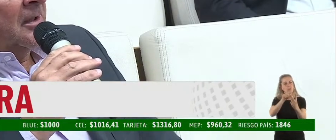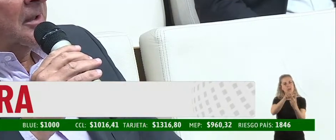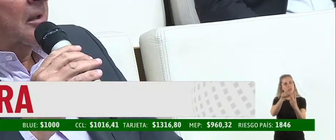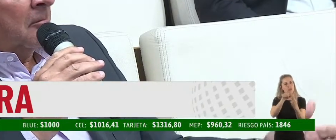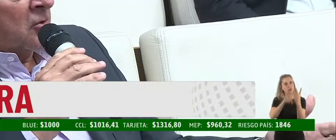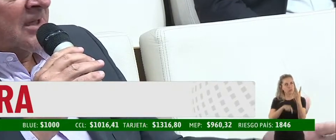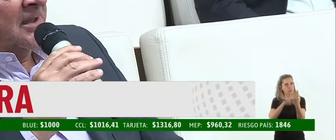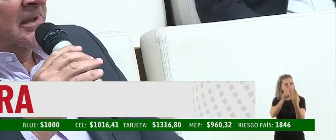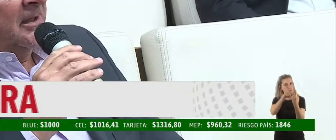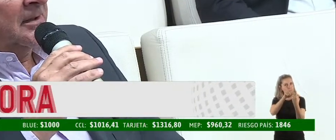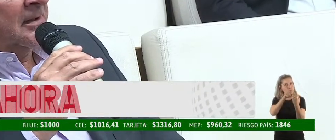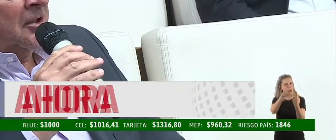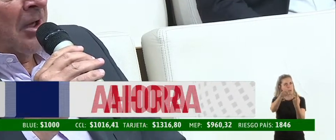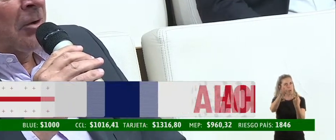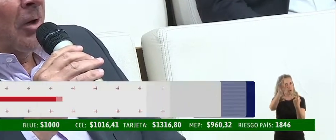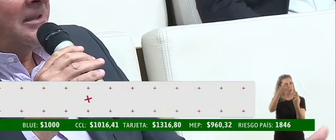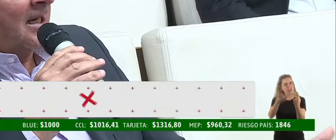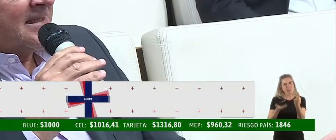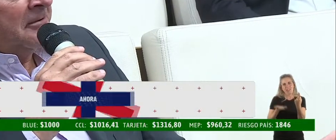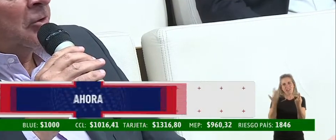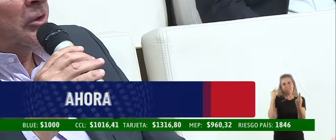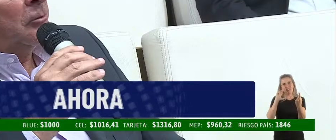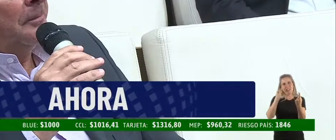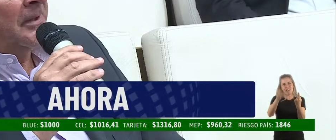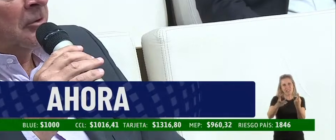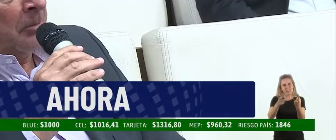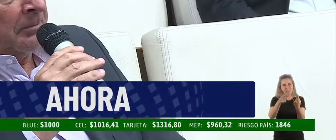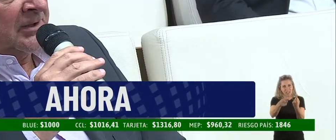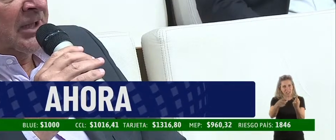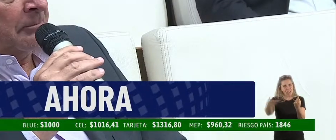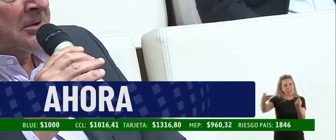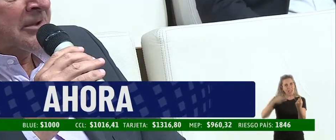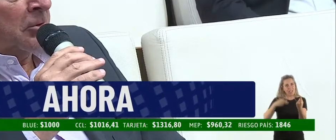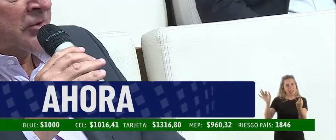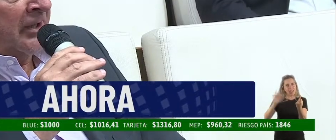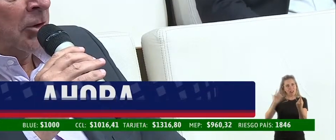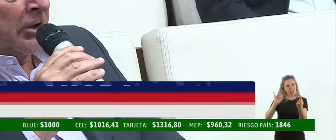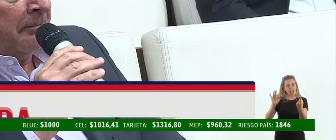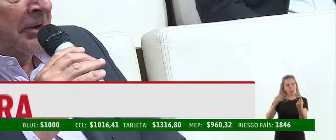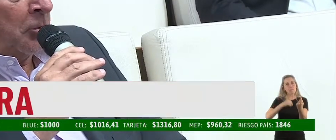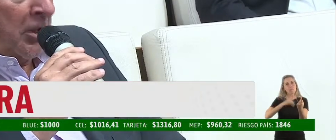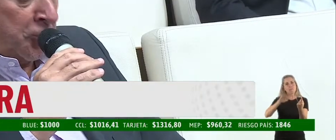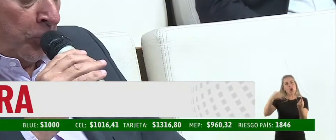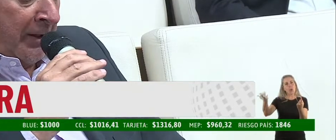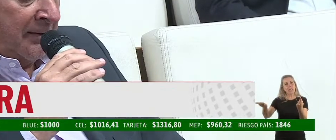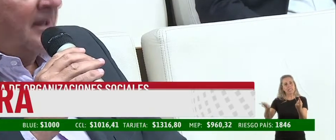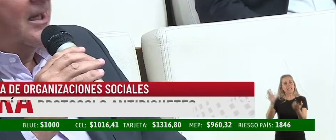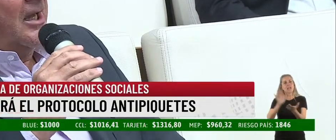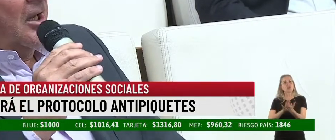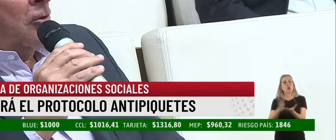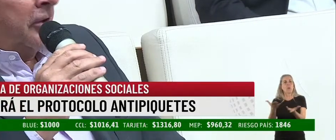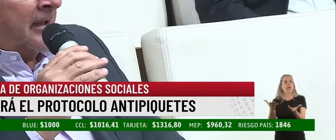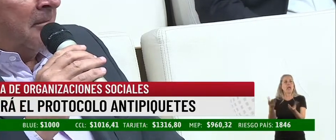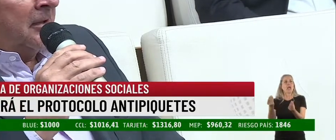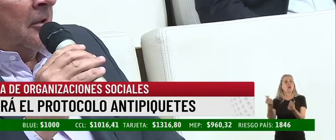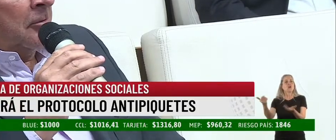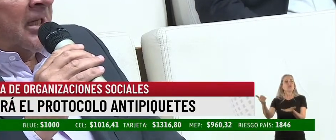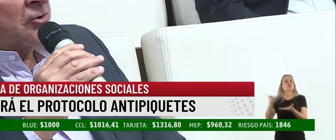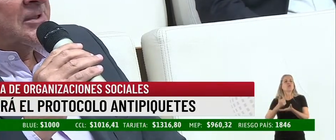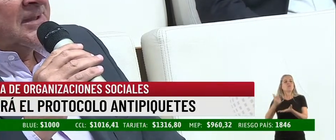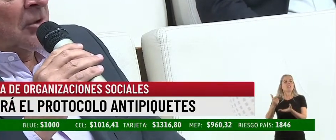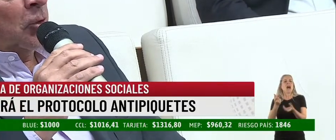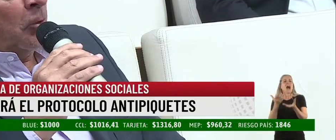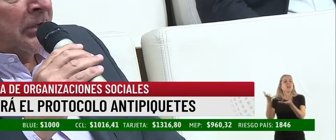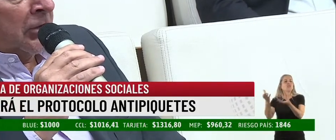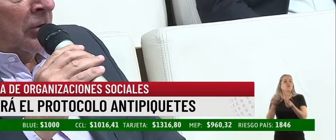donde vos ayer dijiste que no habías recibido ningún pedido por parte de la provincia de Buenos Aires con respecto a ayuda concretamente lo